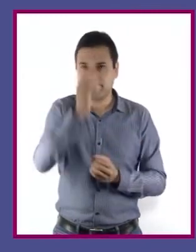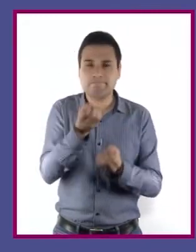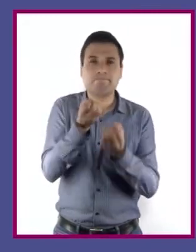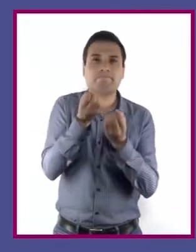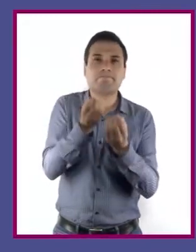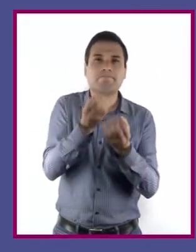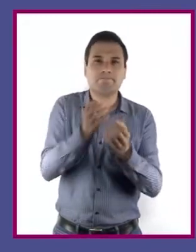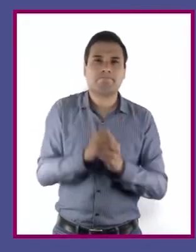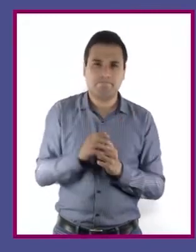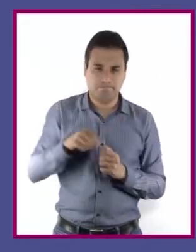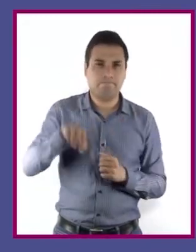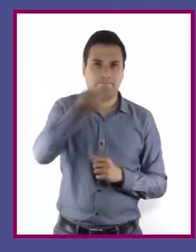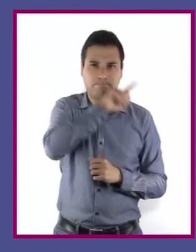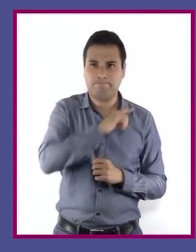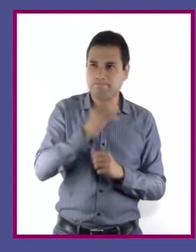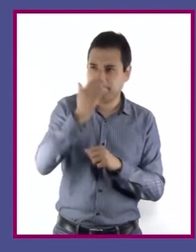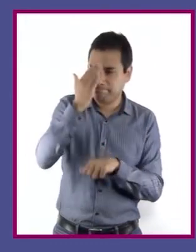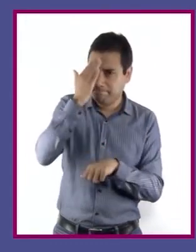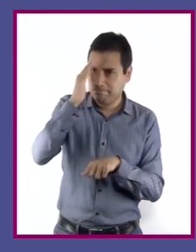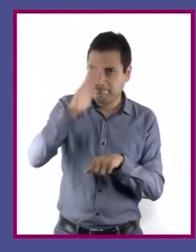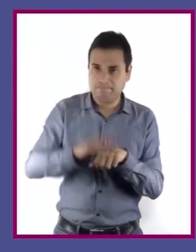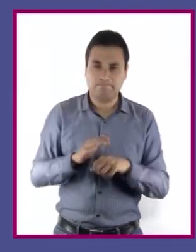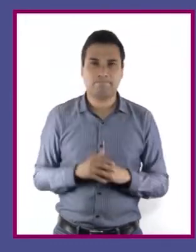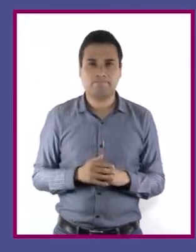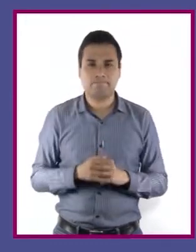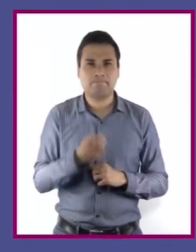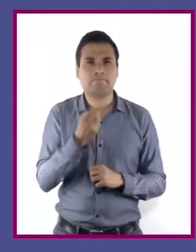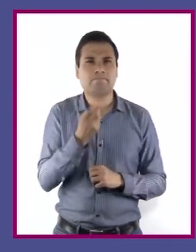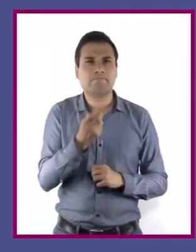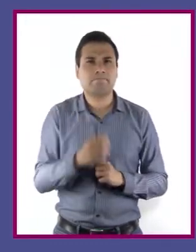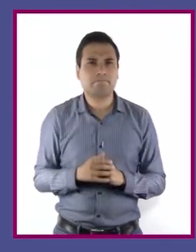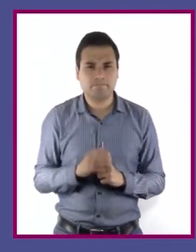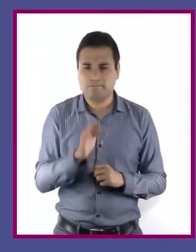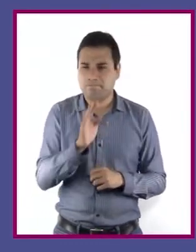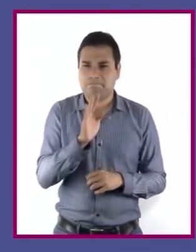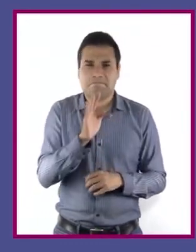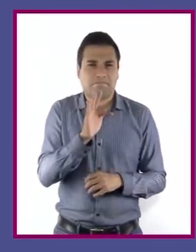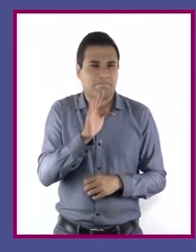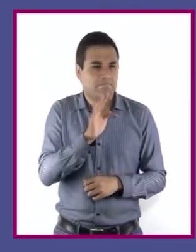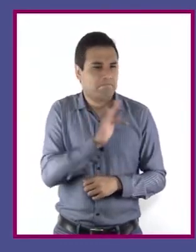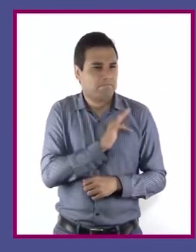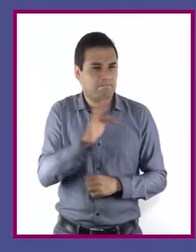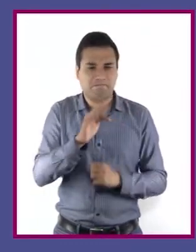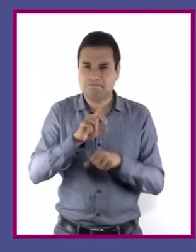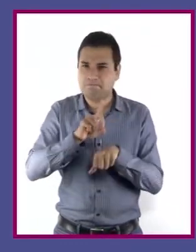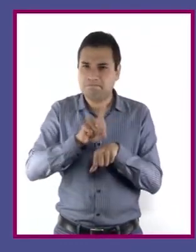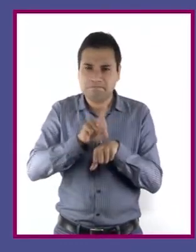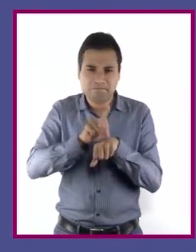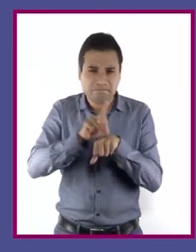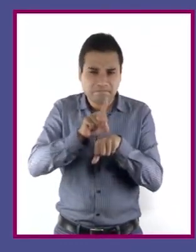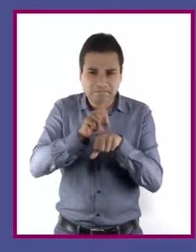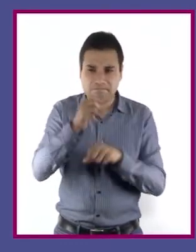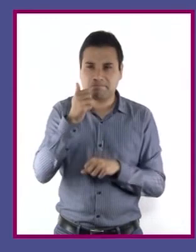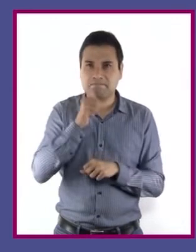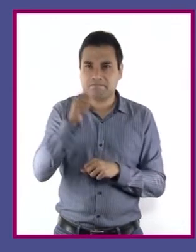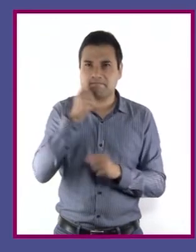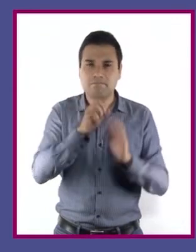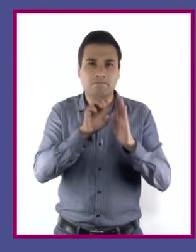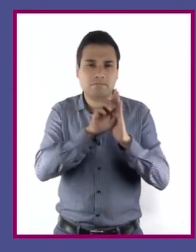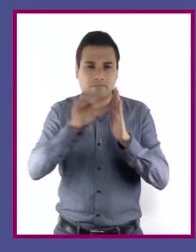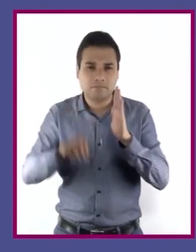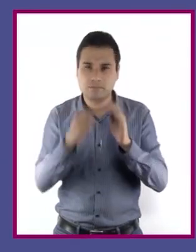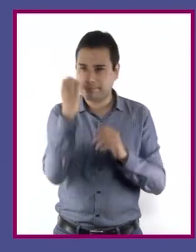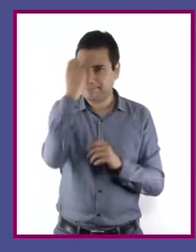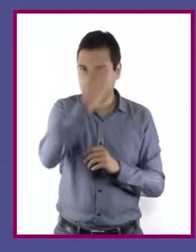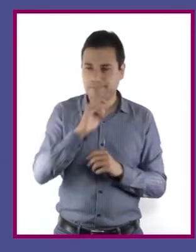en su segunda experiencia. Ahora, esto lo pueden aplicar en cualquier aspecto de su vida. A la hora de aplicar un examen para la universidad, en